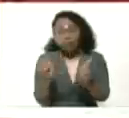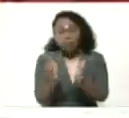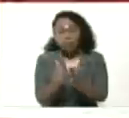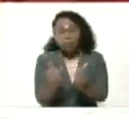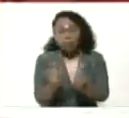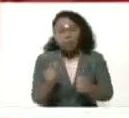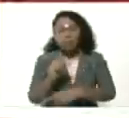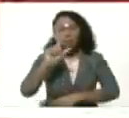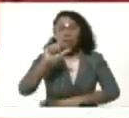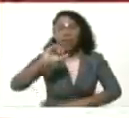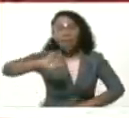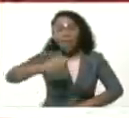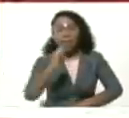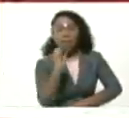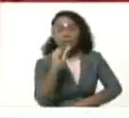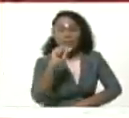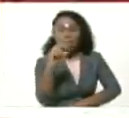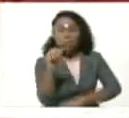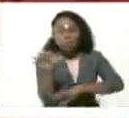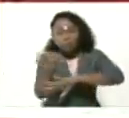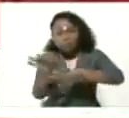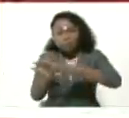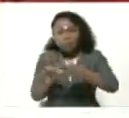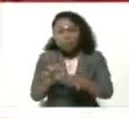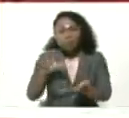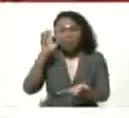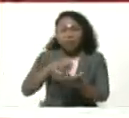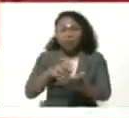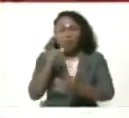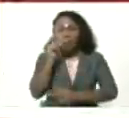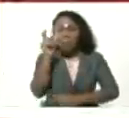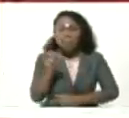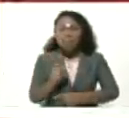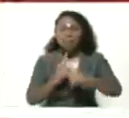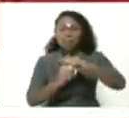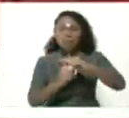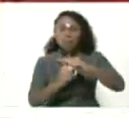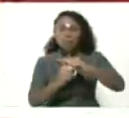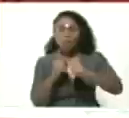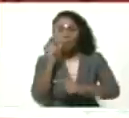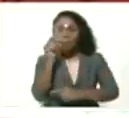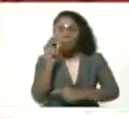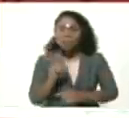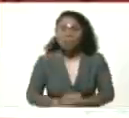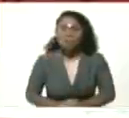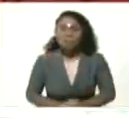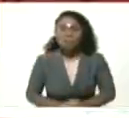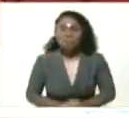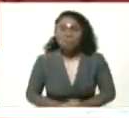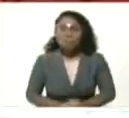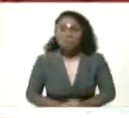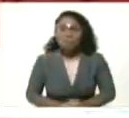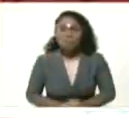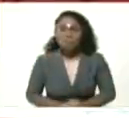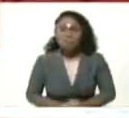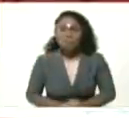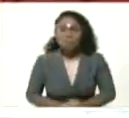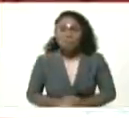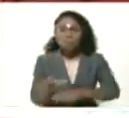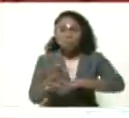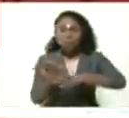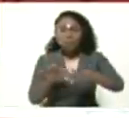Ríos. Municipio Aragua, Cruz Torrealba, de la Alianza, Tupamaro.